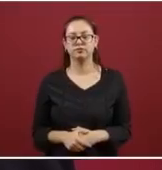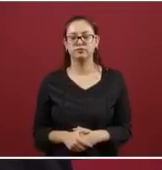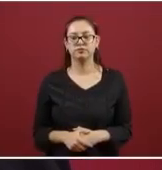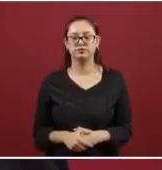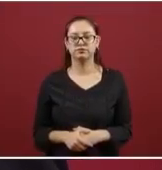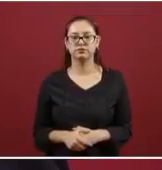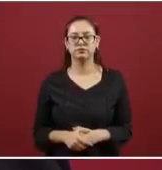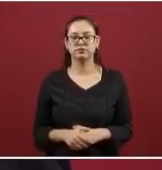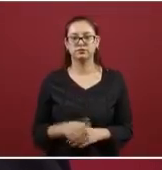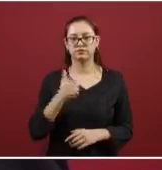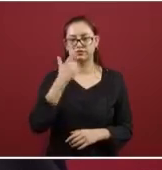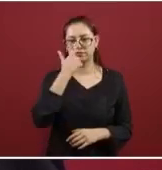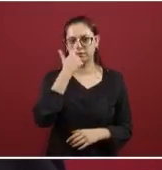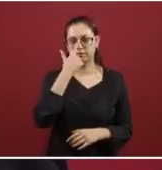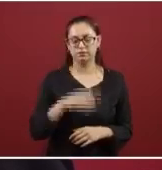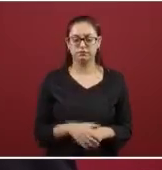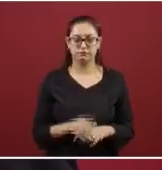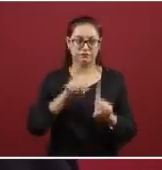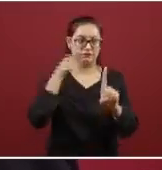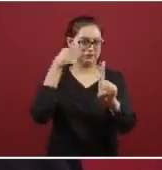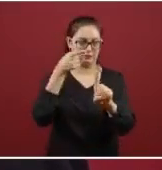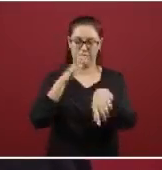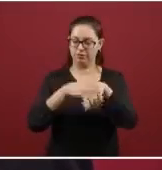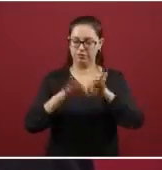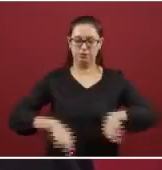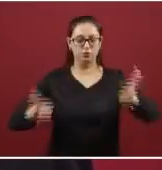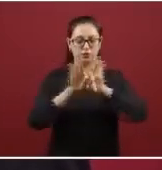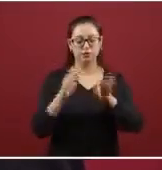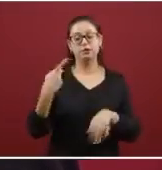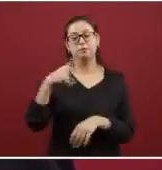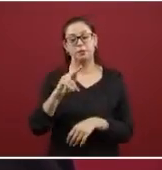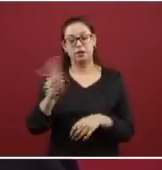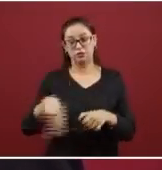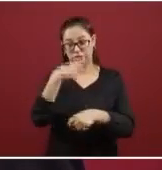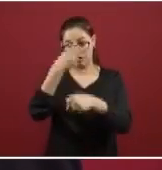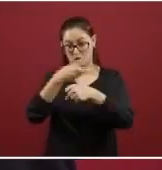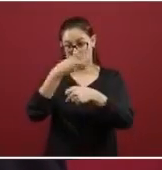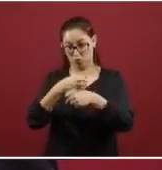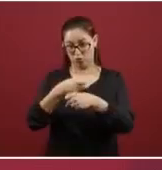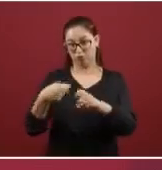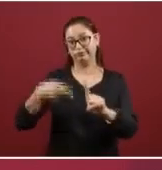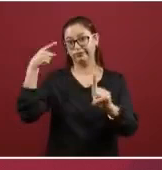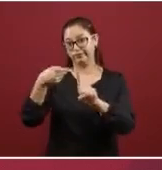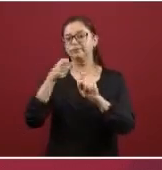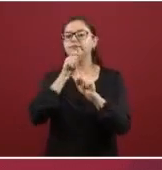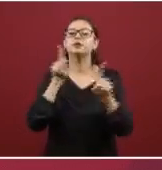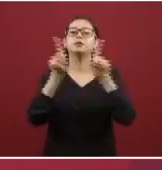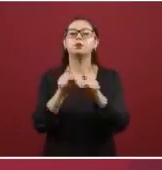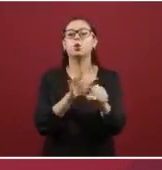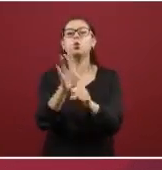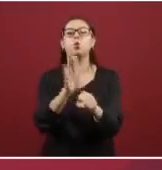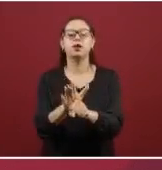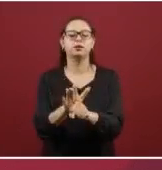Ese es el propósito principal, pero también, repito, se cumple con el compromiso